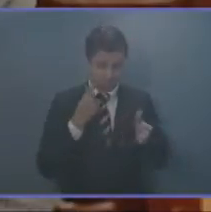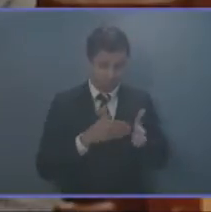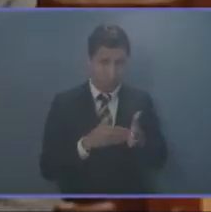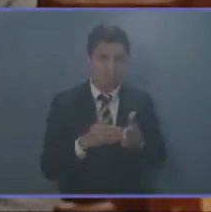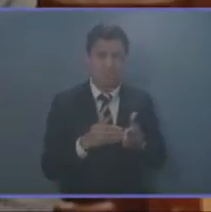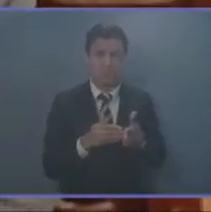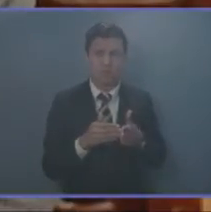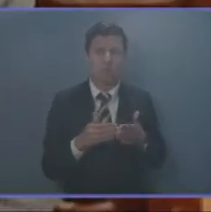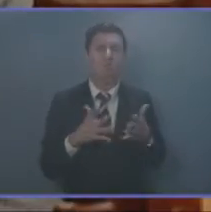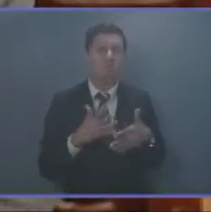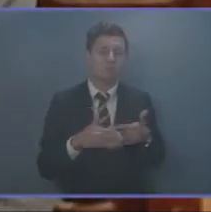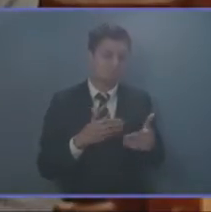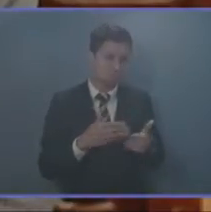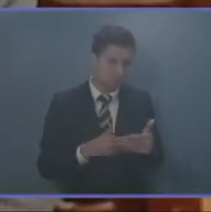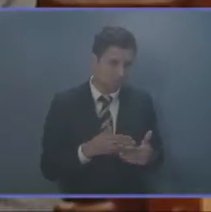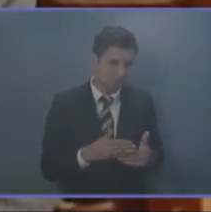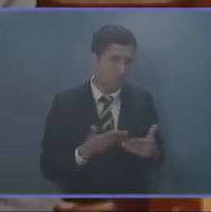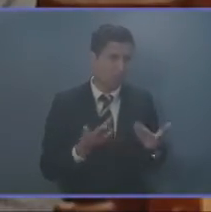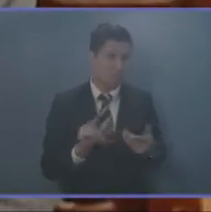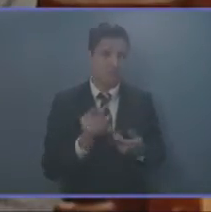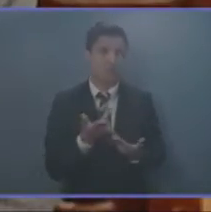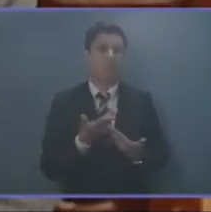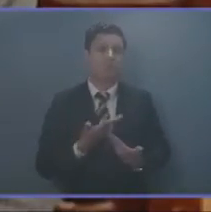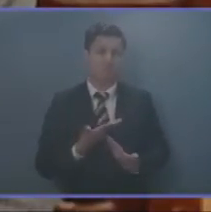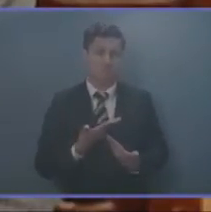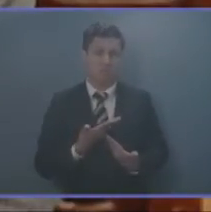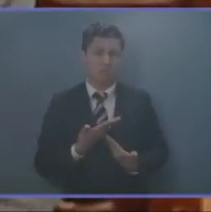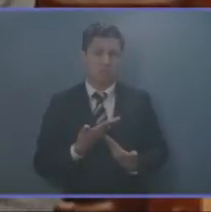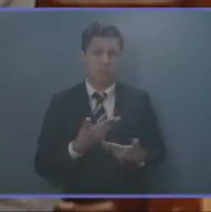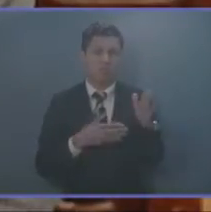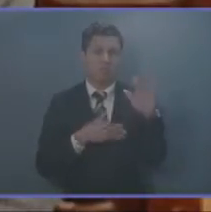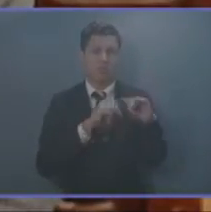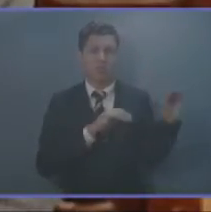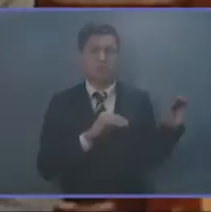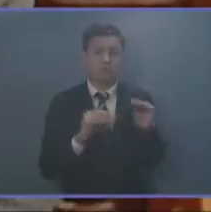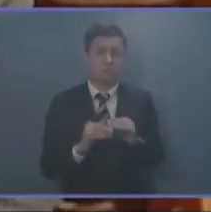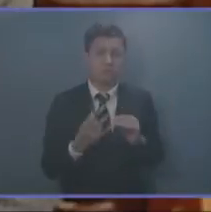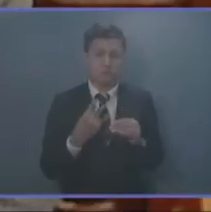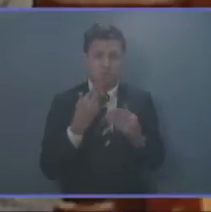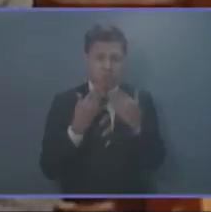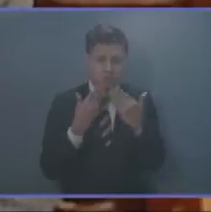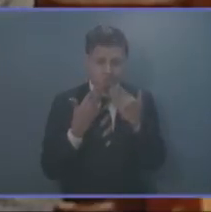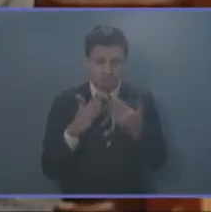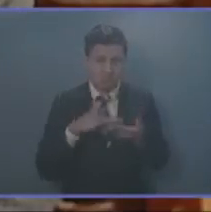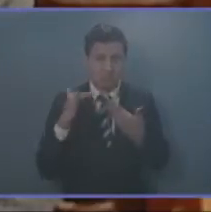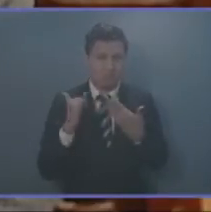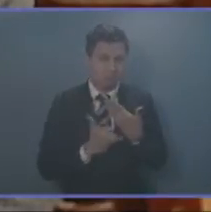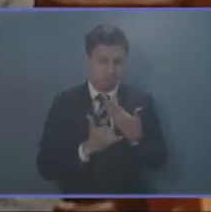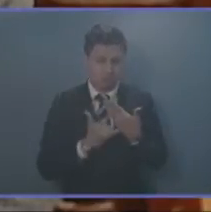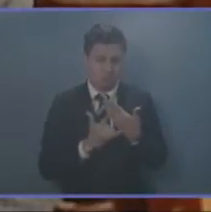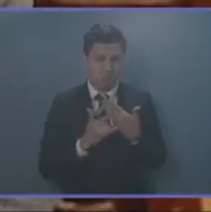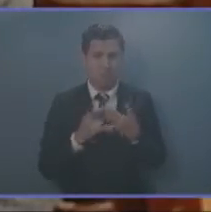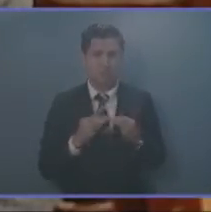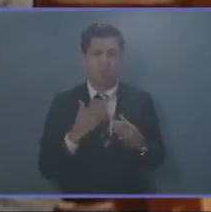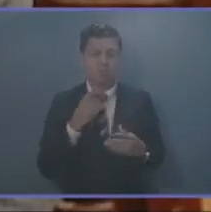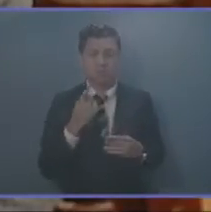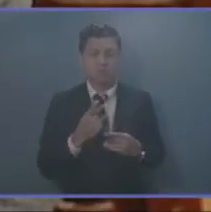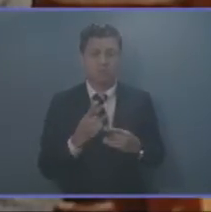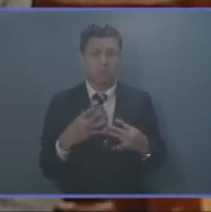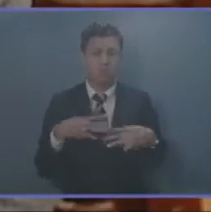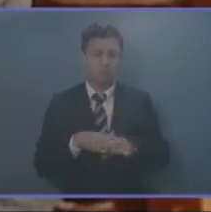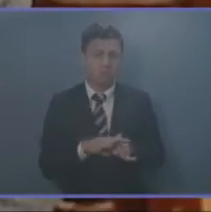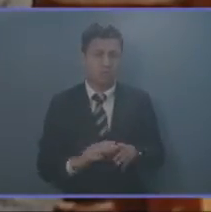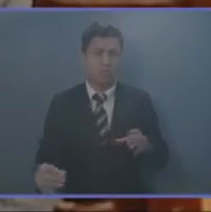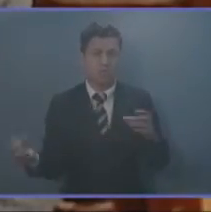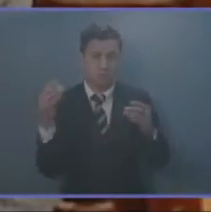estima que es procedente, pues permitirá cumplir los objetivos del mencionado proyecto. Por ello, ha considerado conveniente